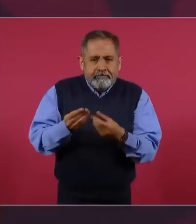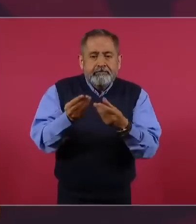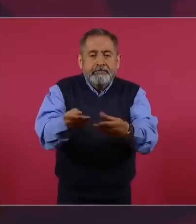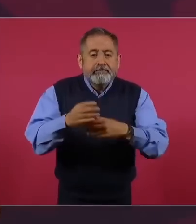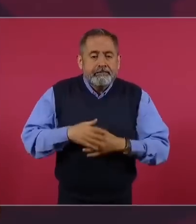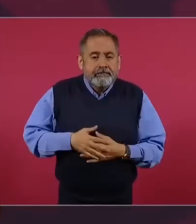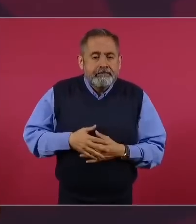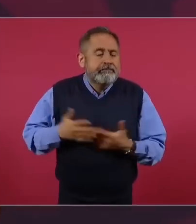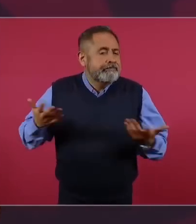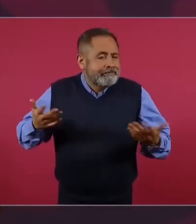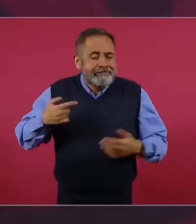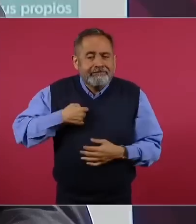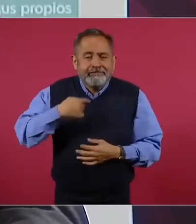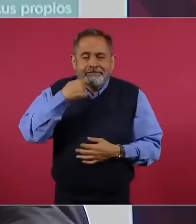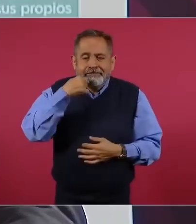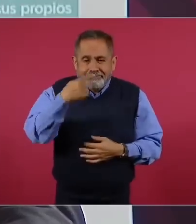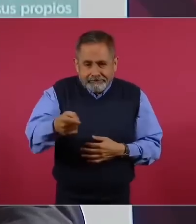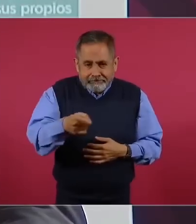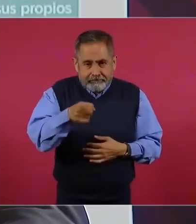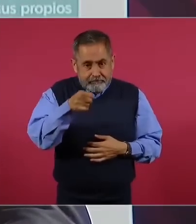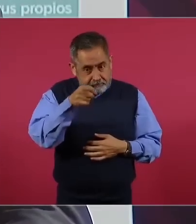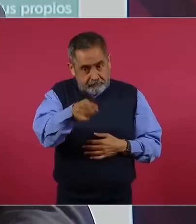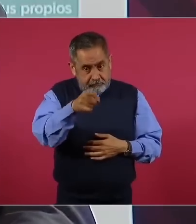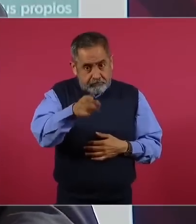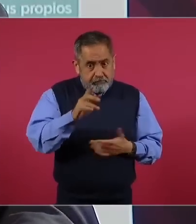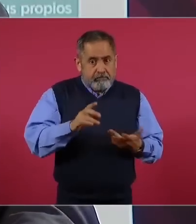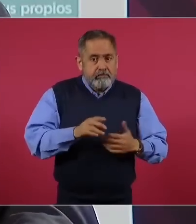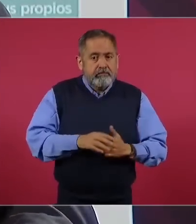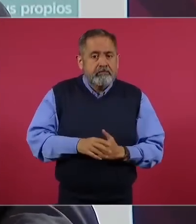hemos dicho, vayan